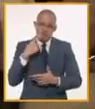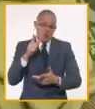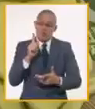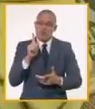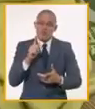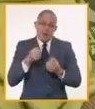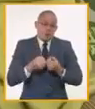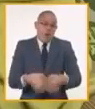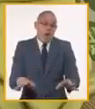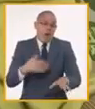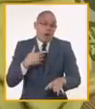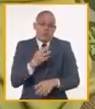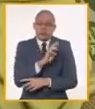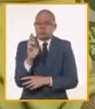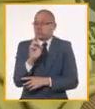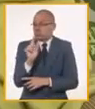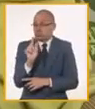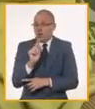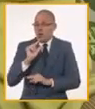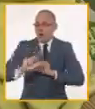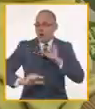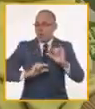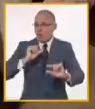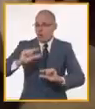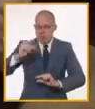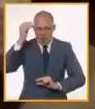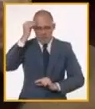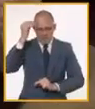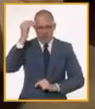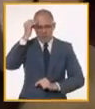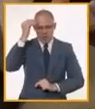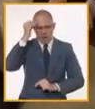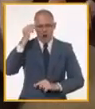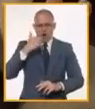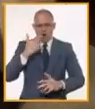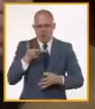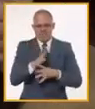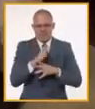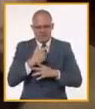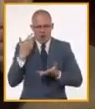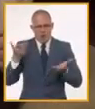revolucionario, se va haciendo, va viendo, va analizando, va comparando.